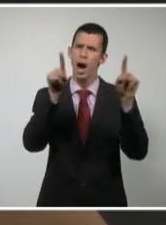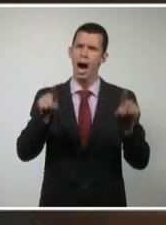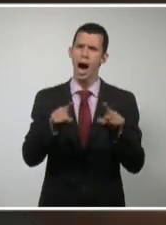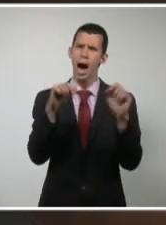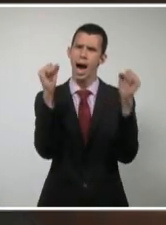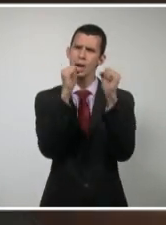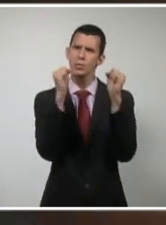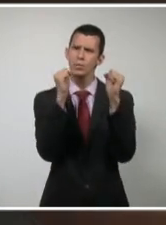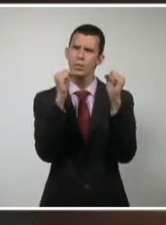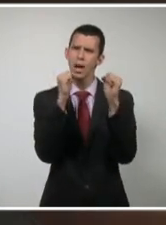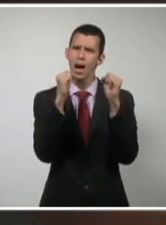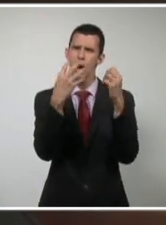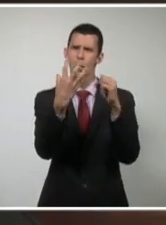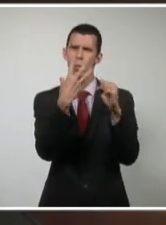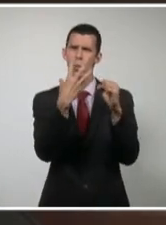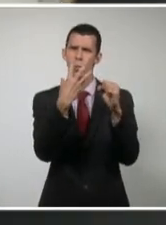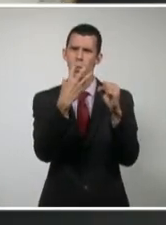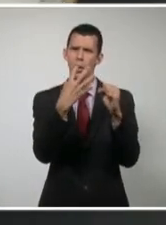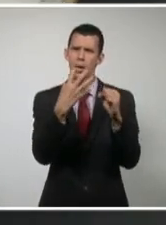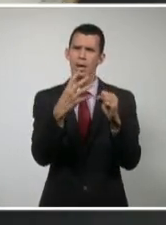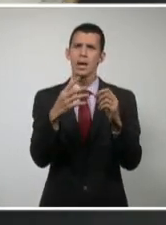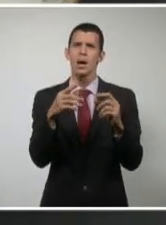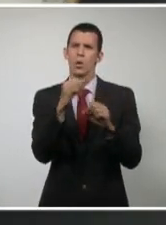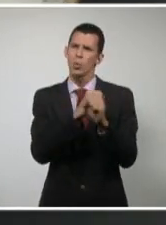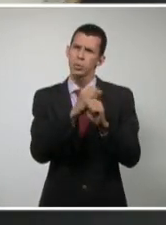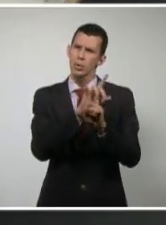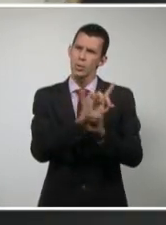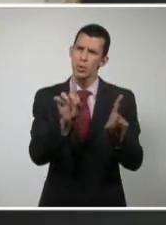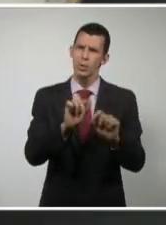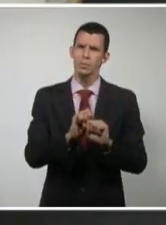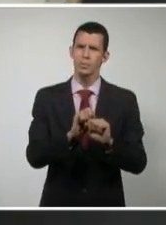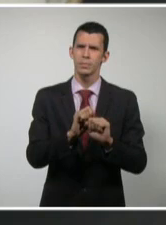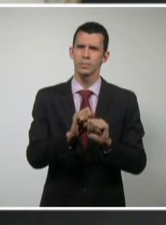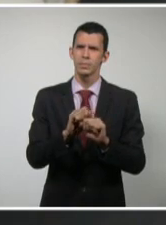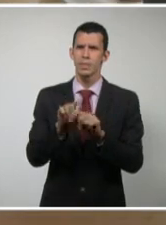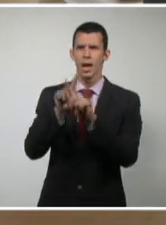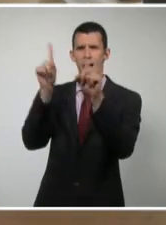la paralización de las neveras en horario pico. Desde Ciego